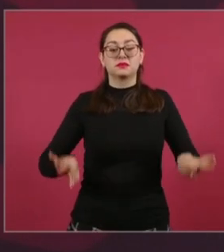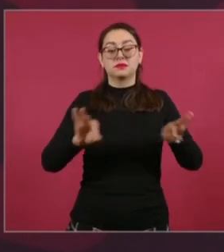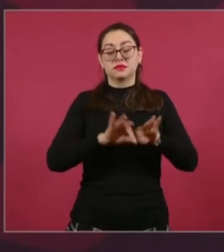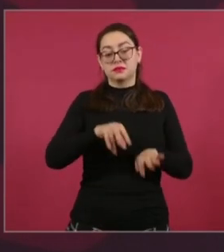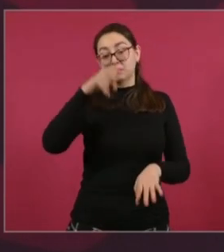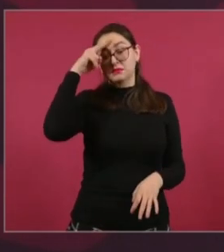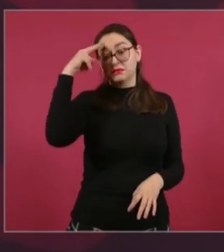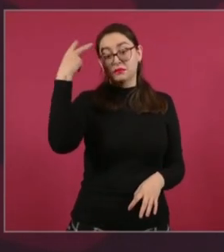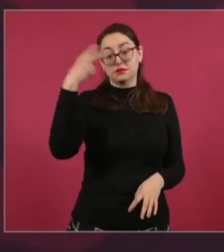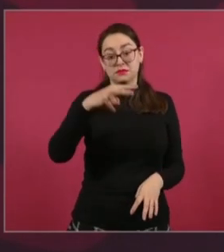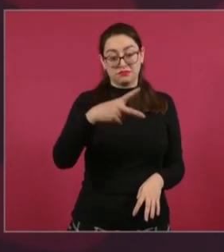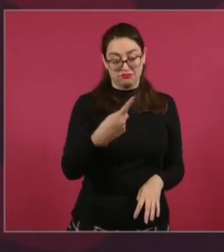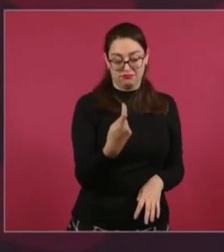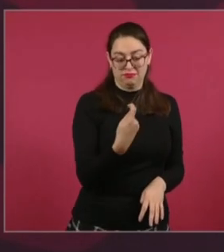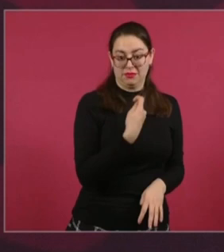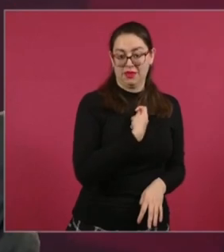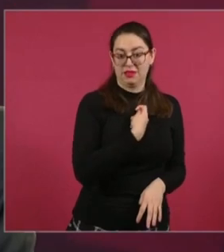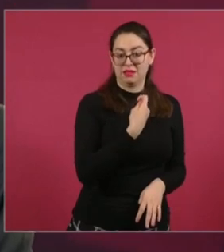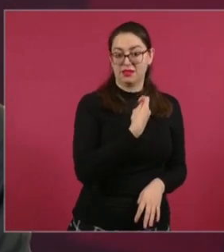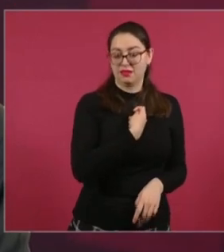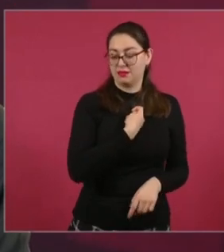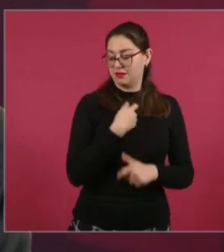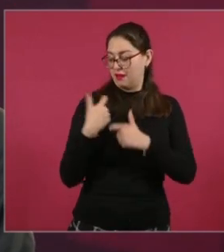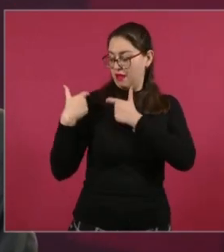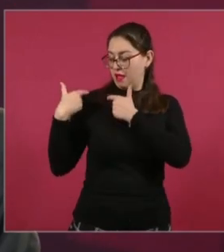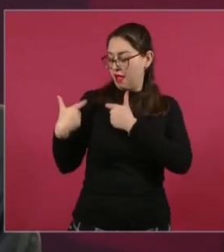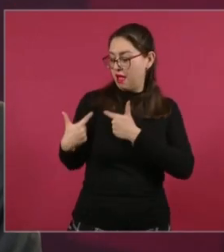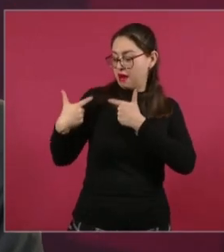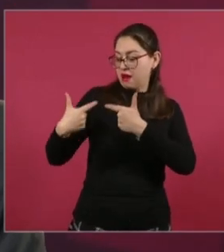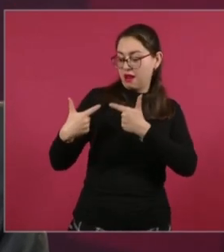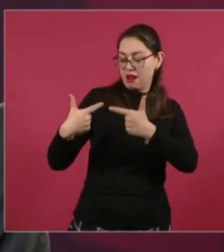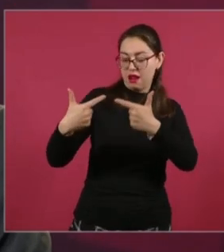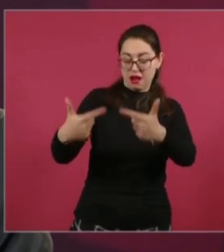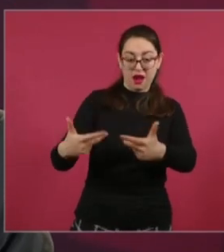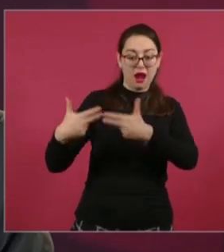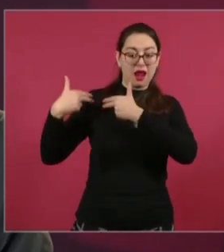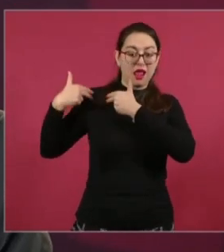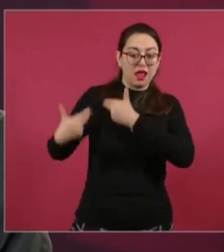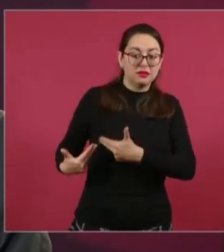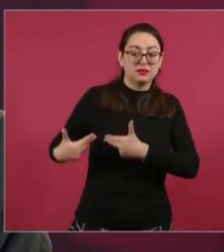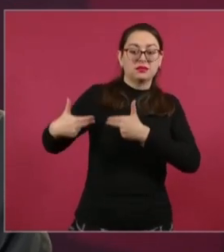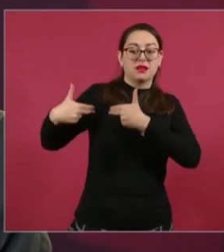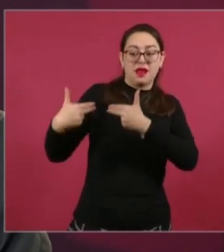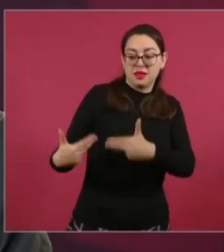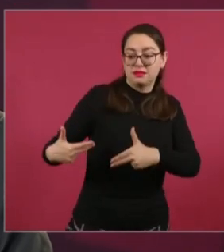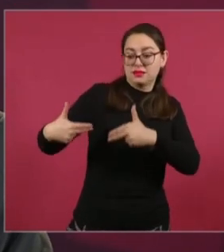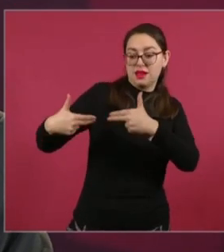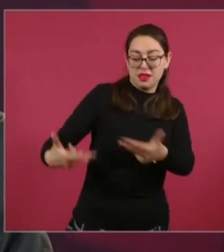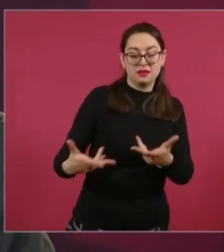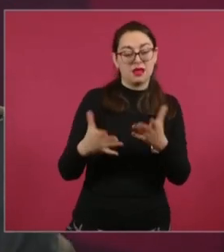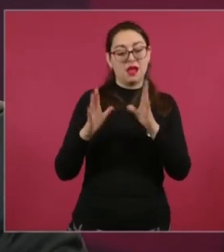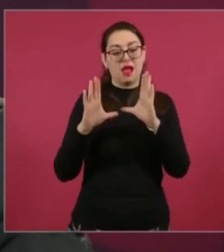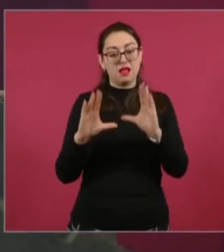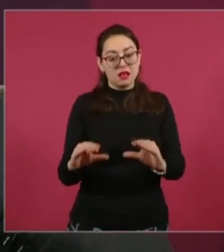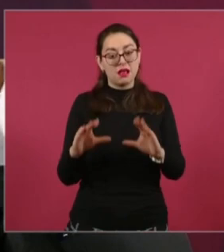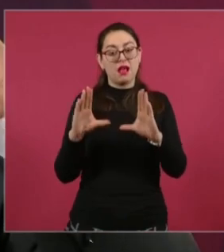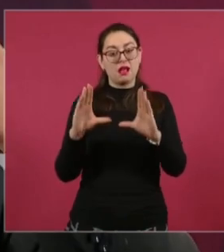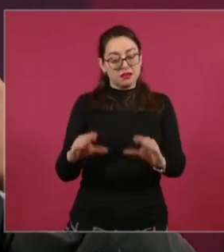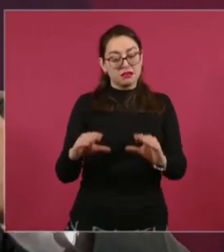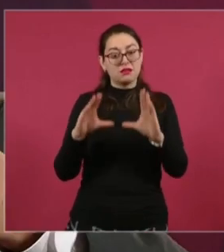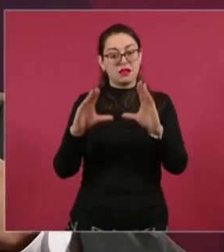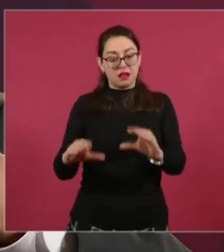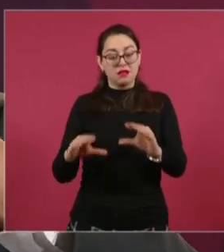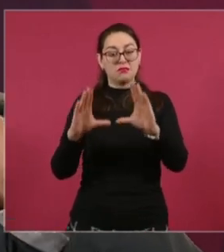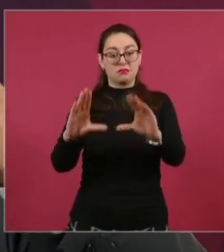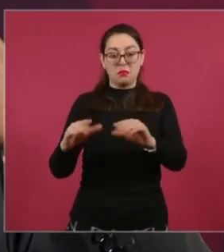que se ha heredado y se ha transmitido de generación en